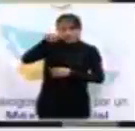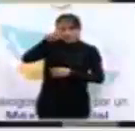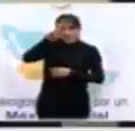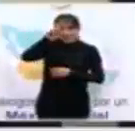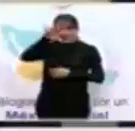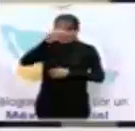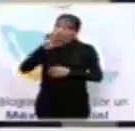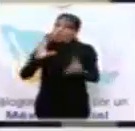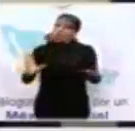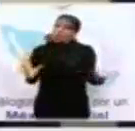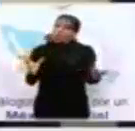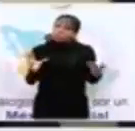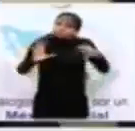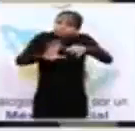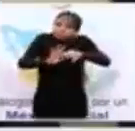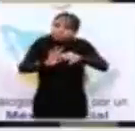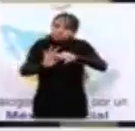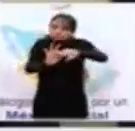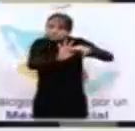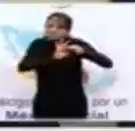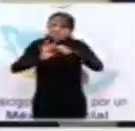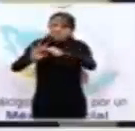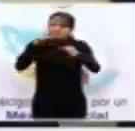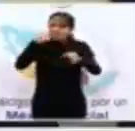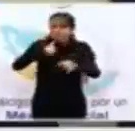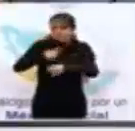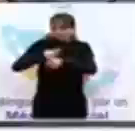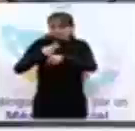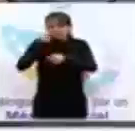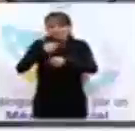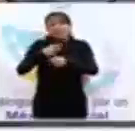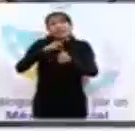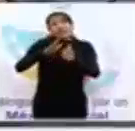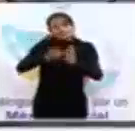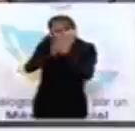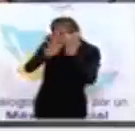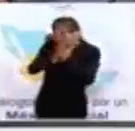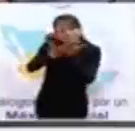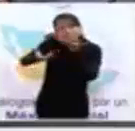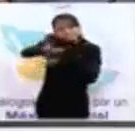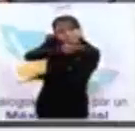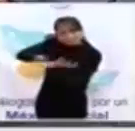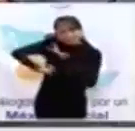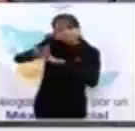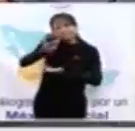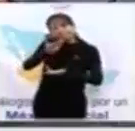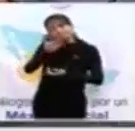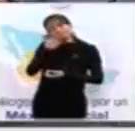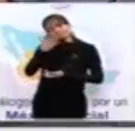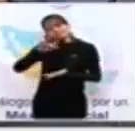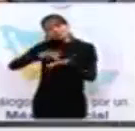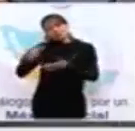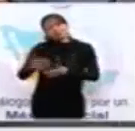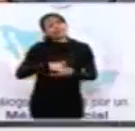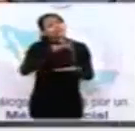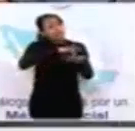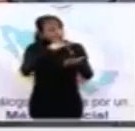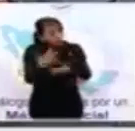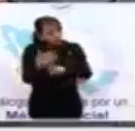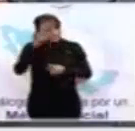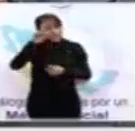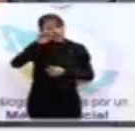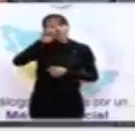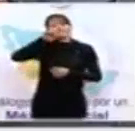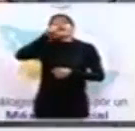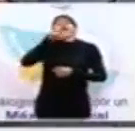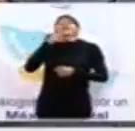total disposición de contribuir y colaborar. Muchísimas gracias. Gracias, Rafael Echeverri Perico. Y una reflexión